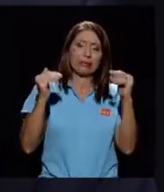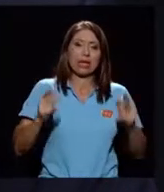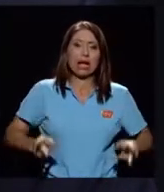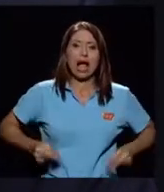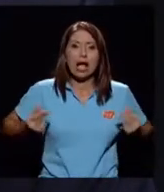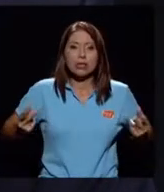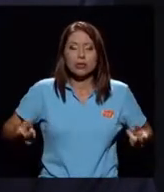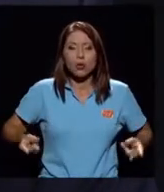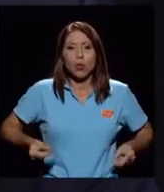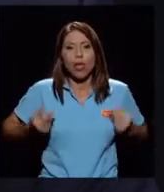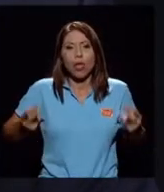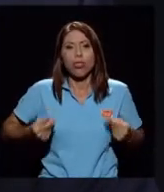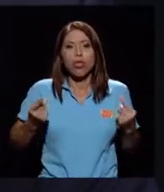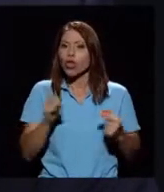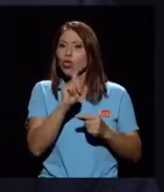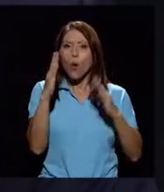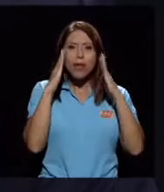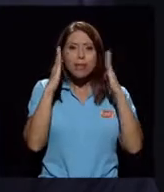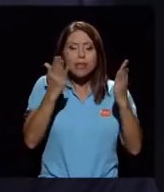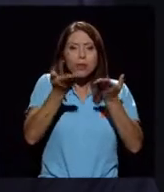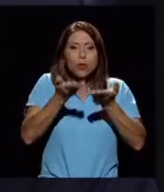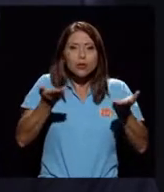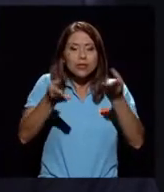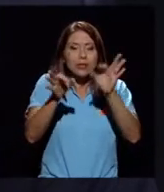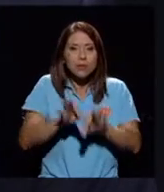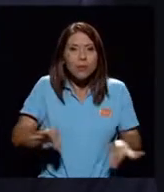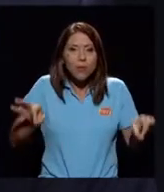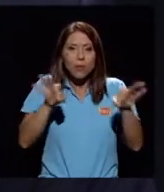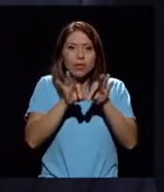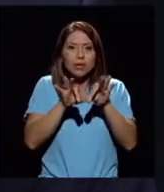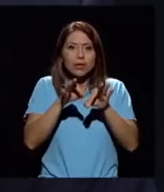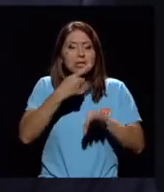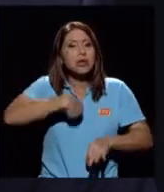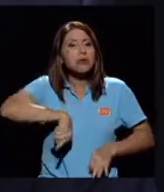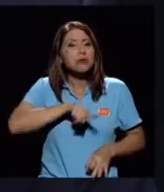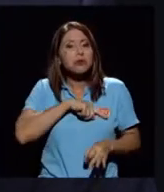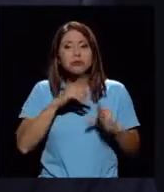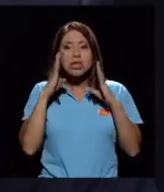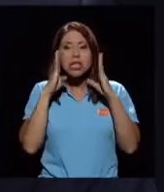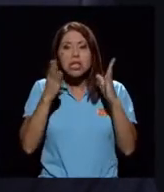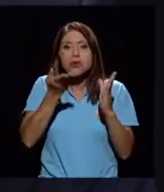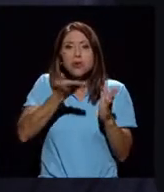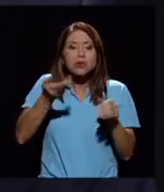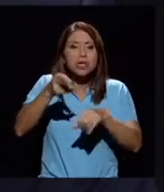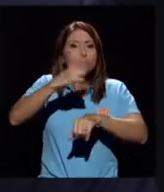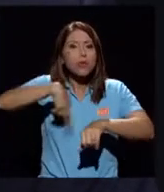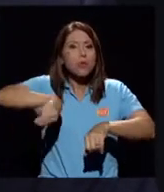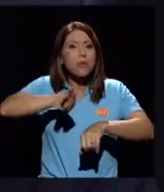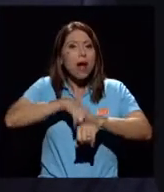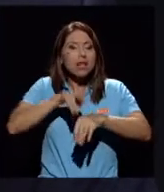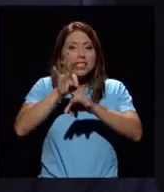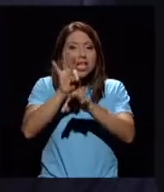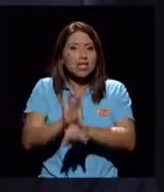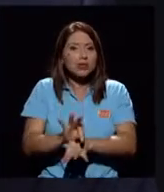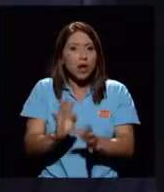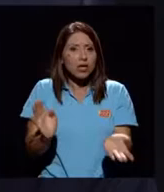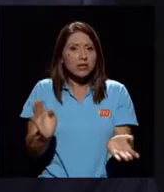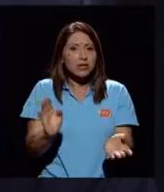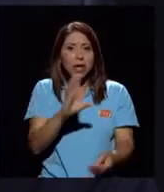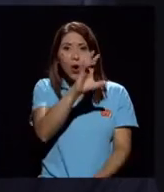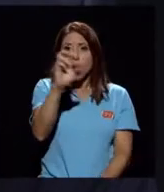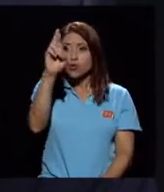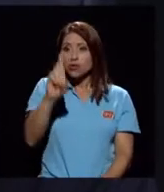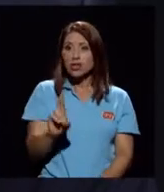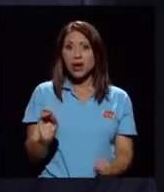son importantes porque estamos aprendiendo las cosas que son básicamente normales y tradicionales de costa rica no invierte